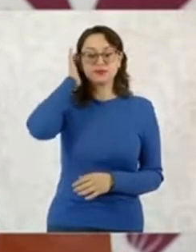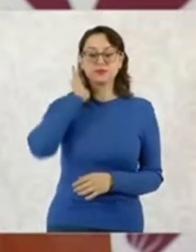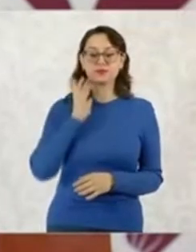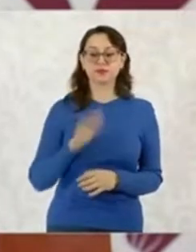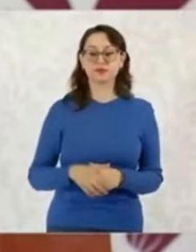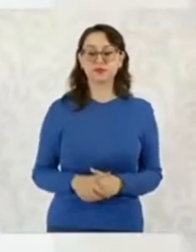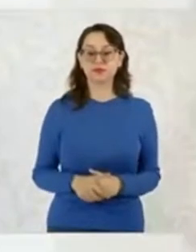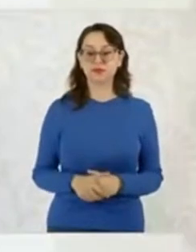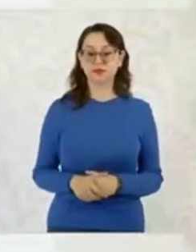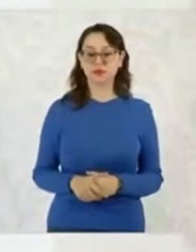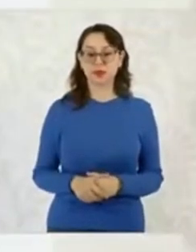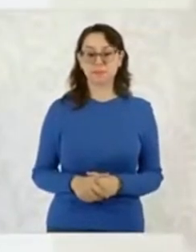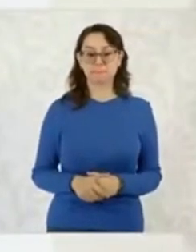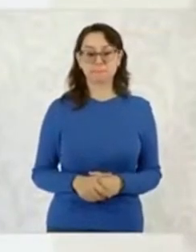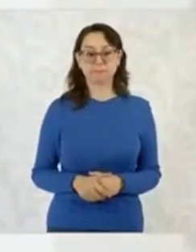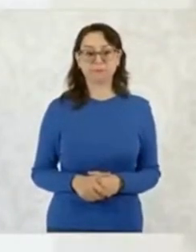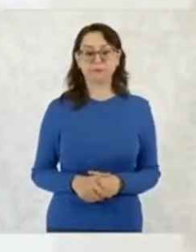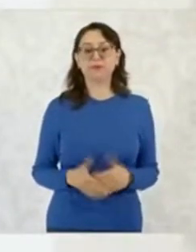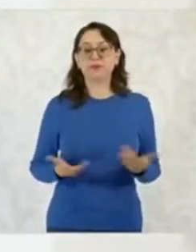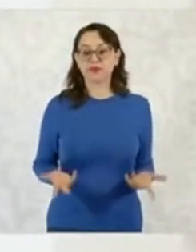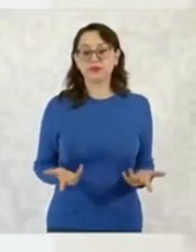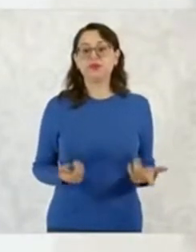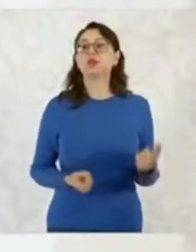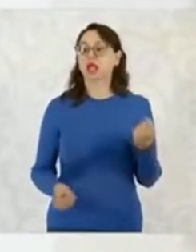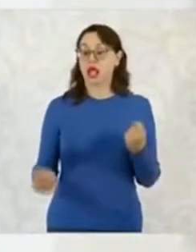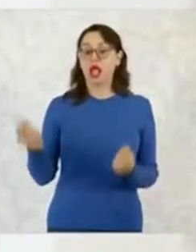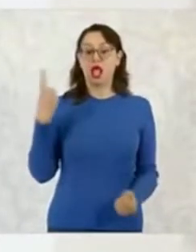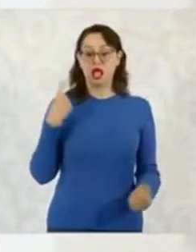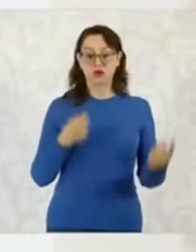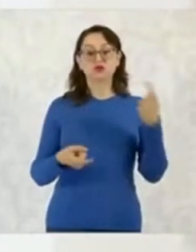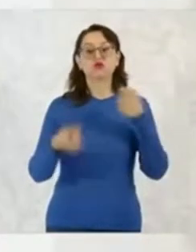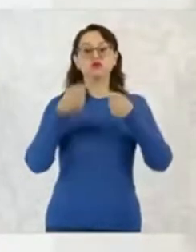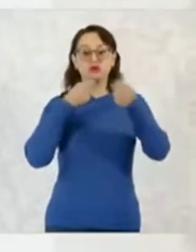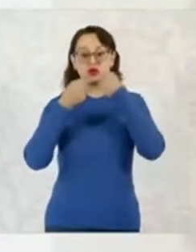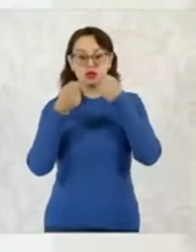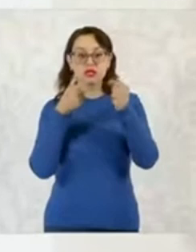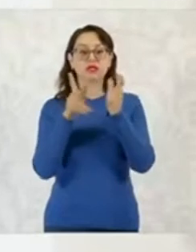algunos medios que ya entendieron que vivimos una situación distinta.